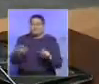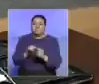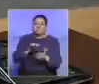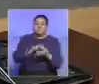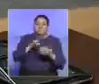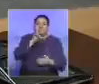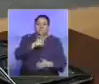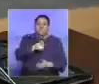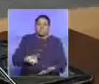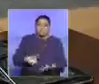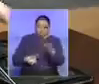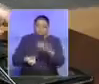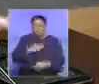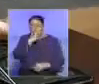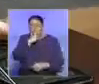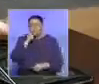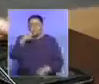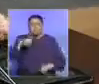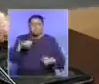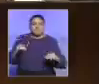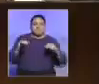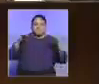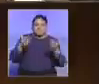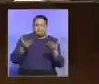magistrada presidenta magistrada magistrados